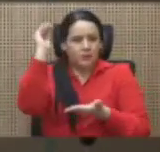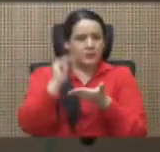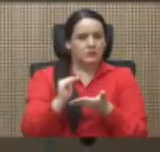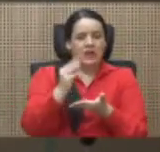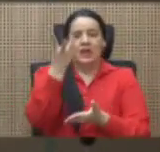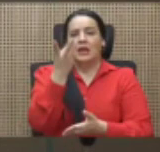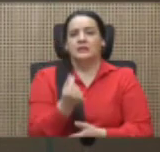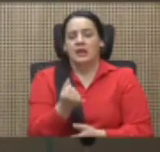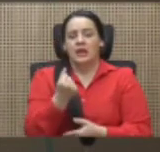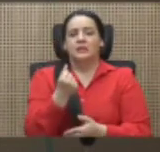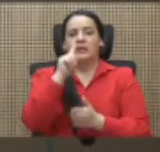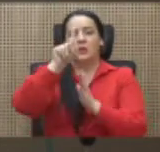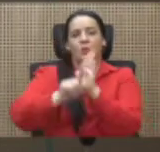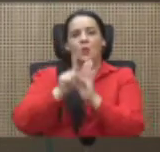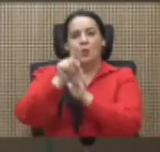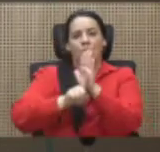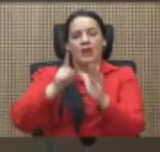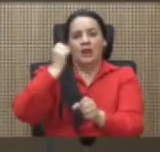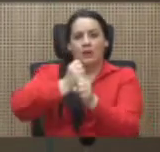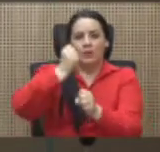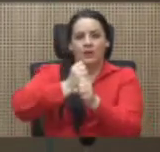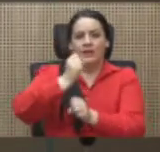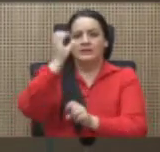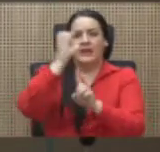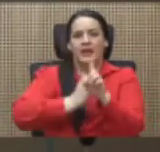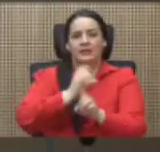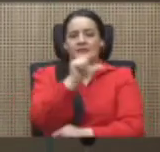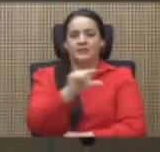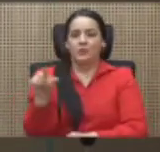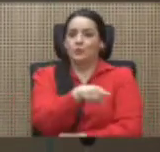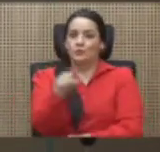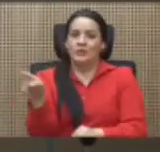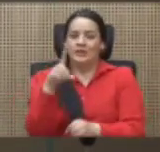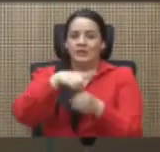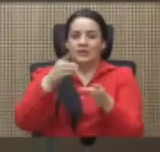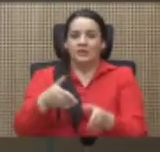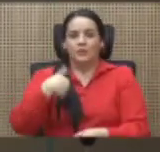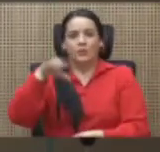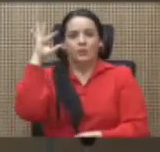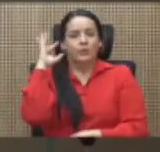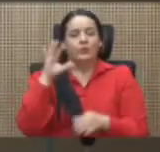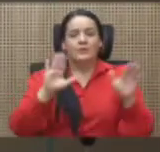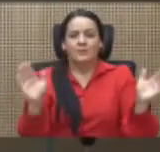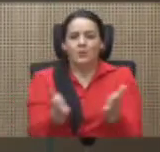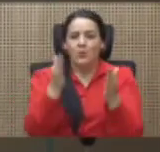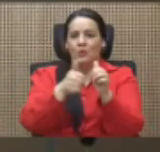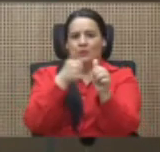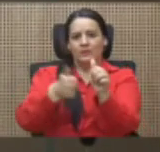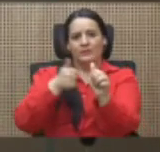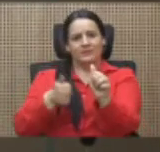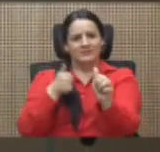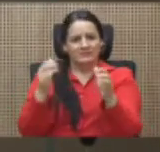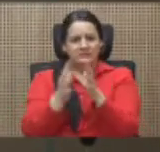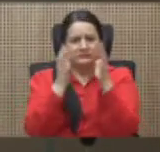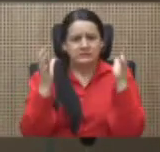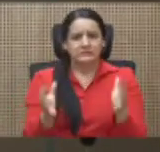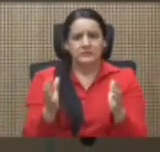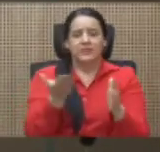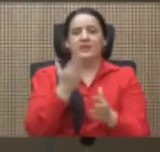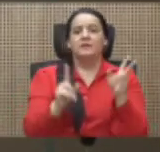horas laboradas cada semana. Y aquí ustedes están impulsando, diputadas y diputados, un retroceso tal que